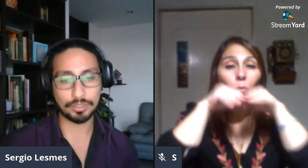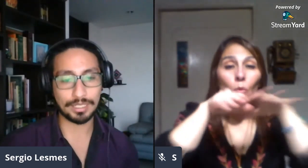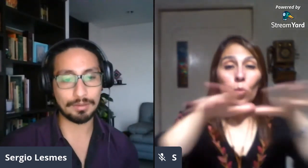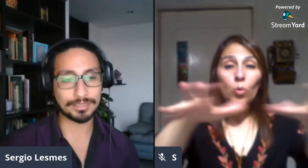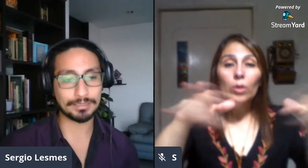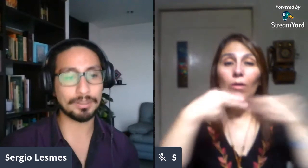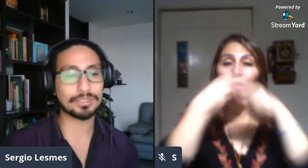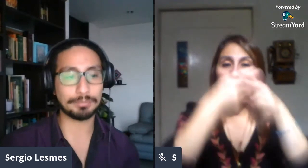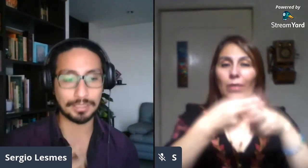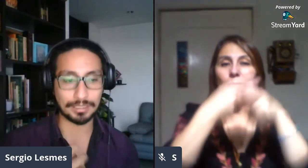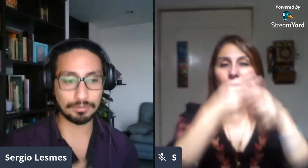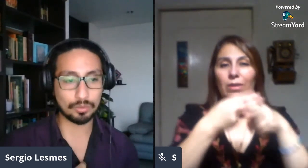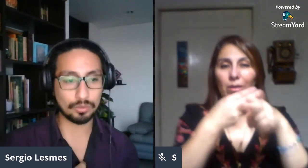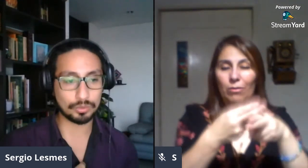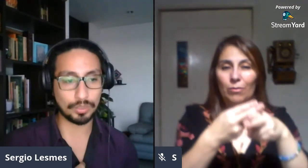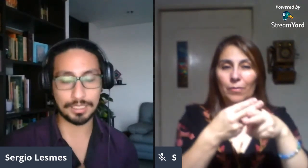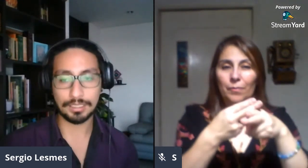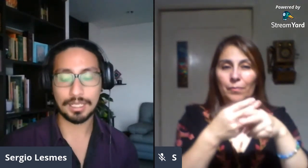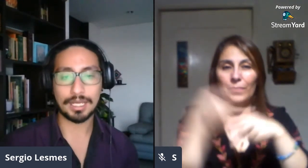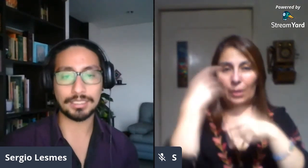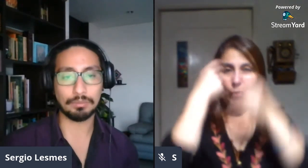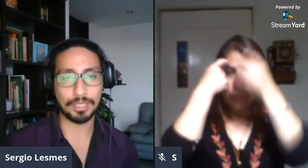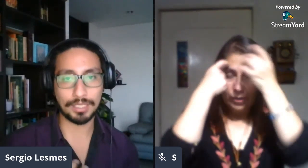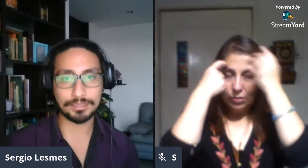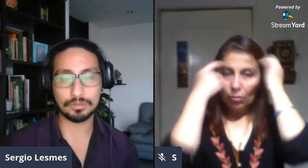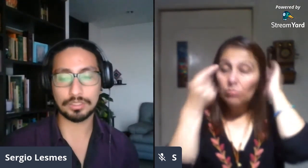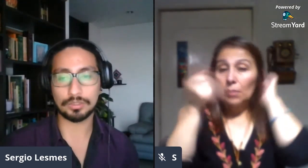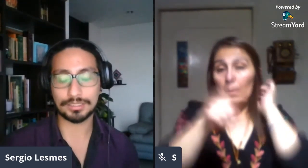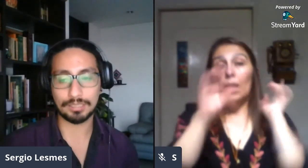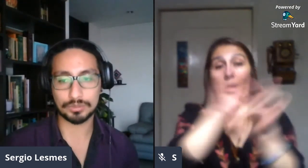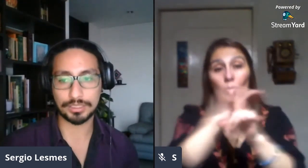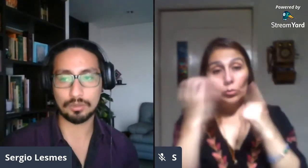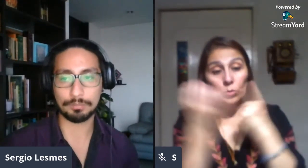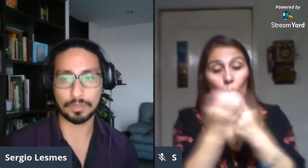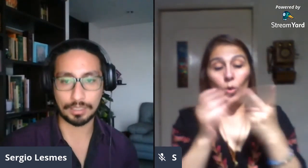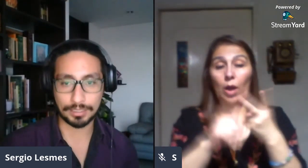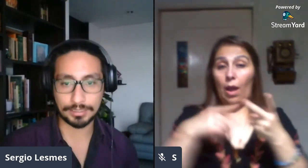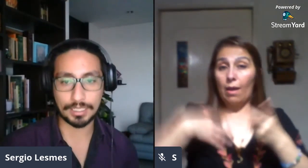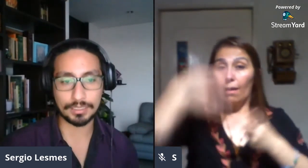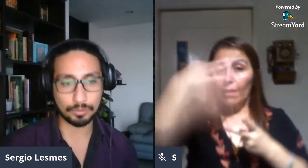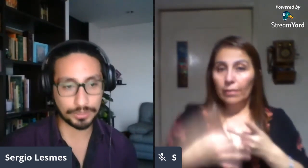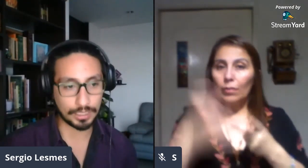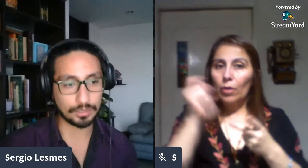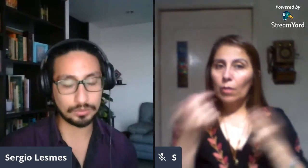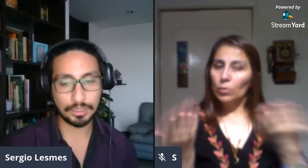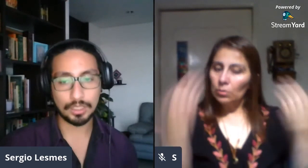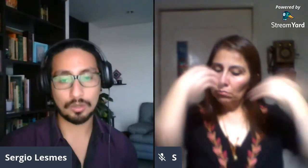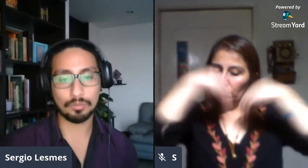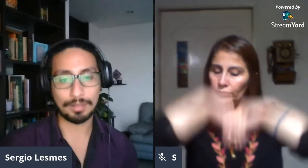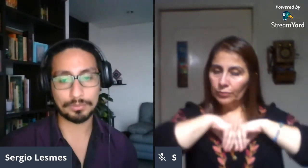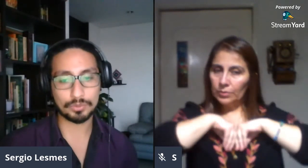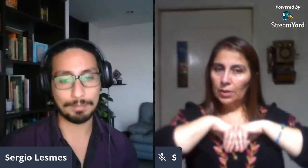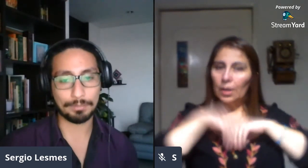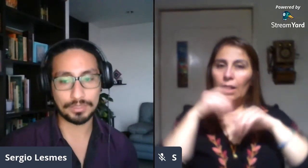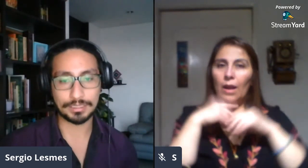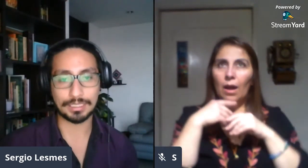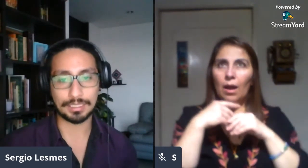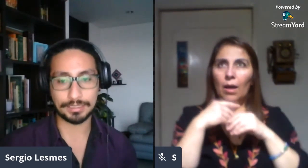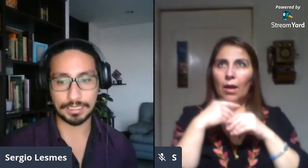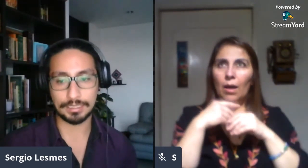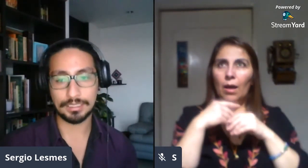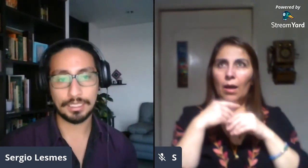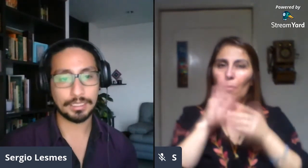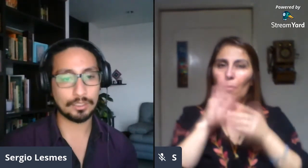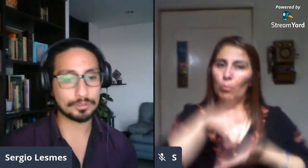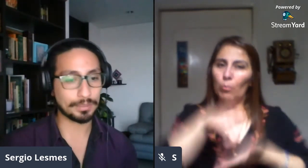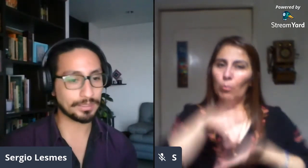eso es algo que es muy relevante, pero también a nivel cultural, a nivel ético, creo que tenemos que incorporar la idea del cuidado como una postura política